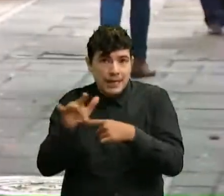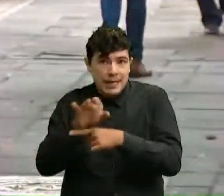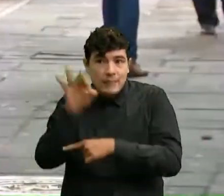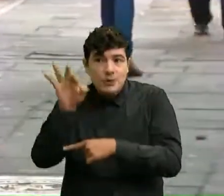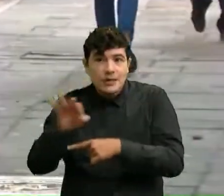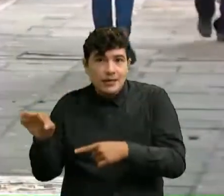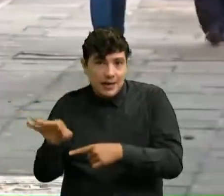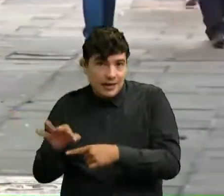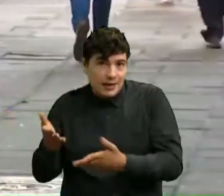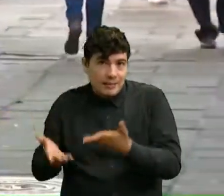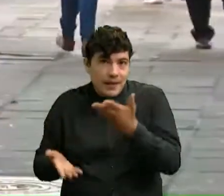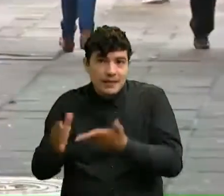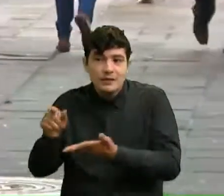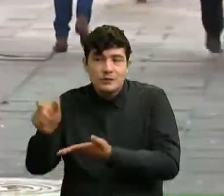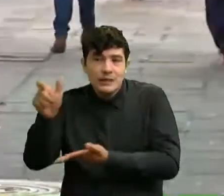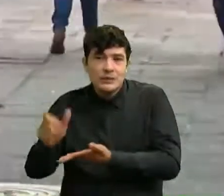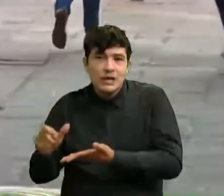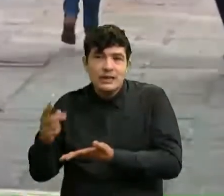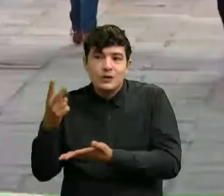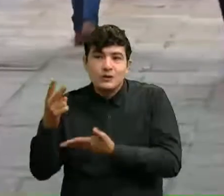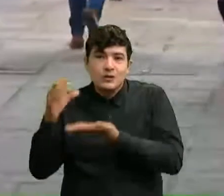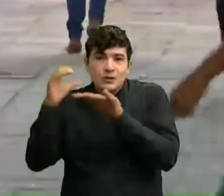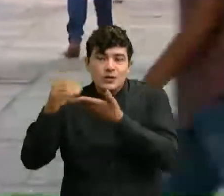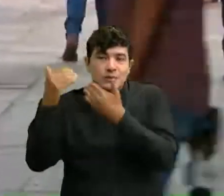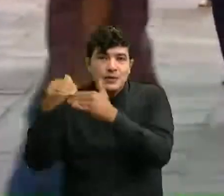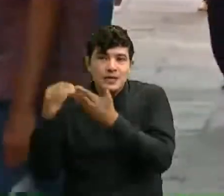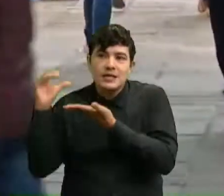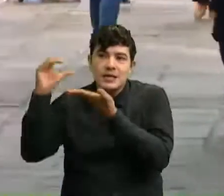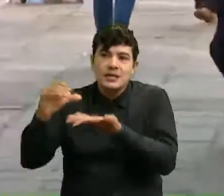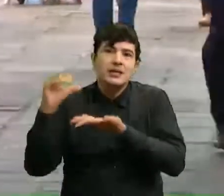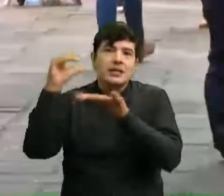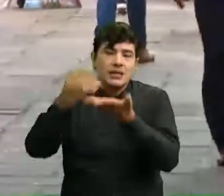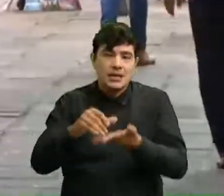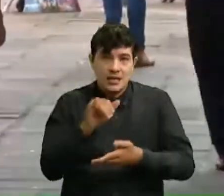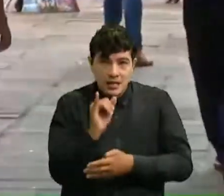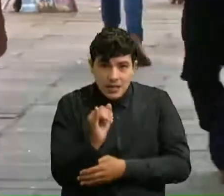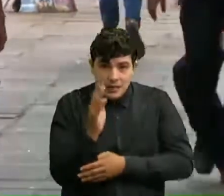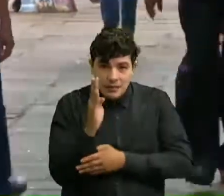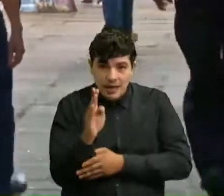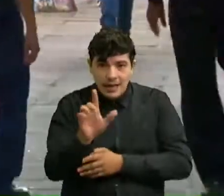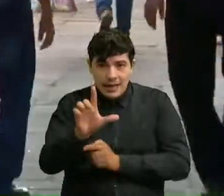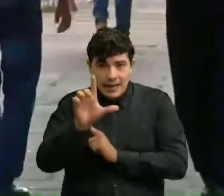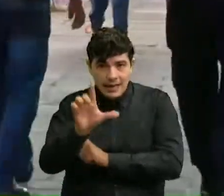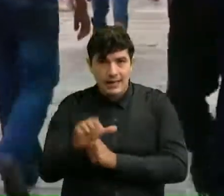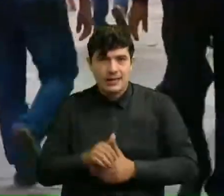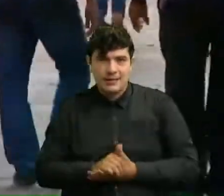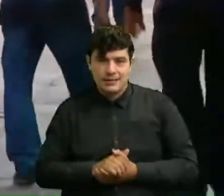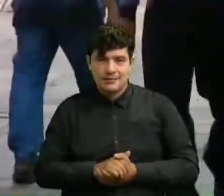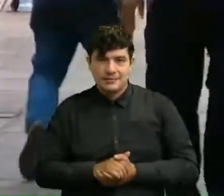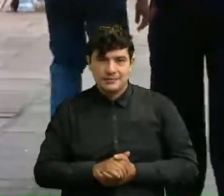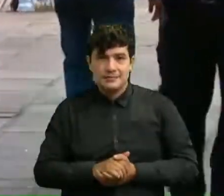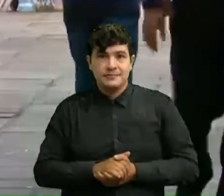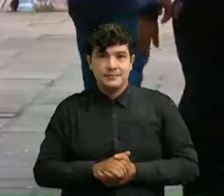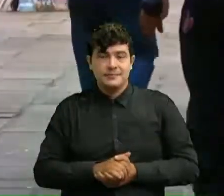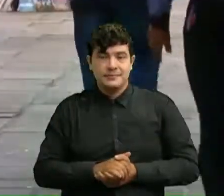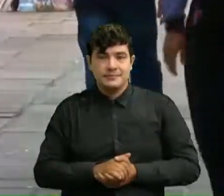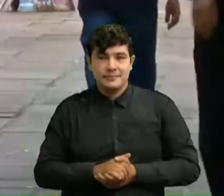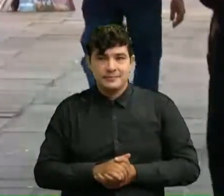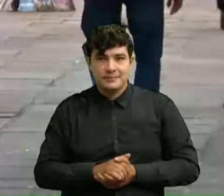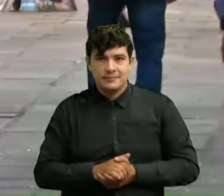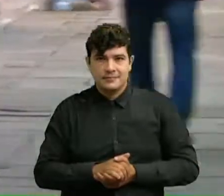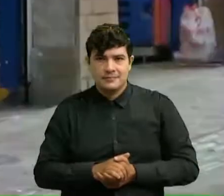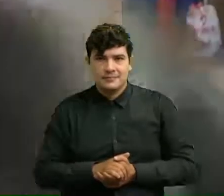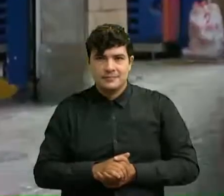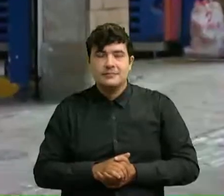de liquidación. El evidente es el ingreso base de liquidación, IBL, es el valor que se obtiene